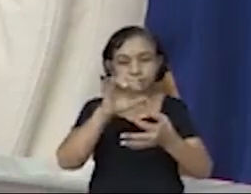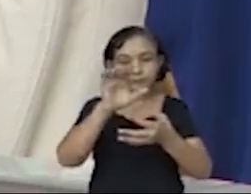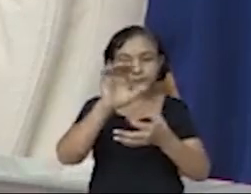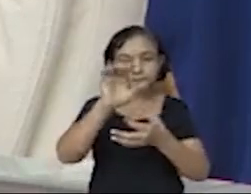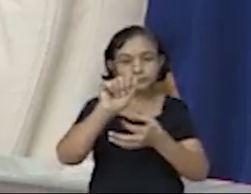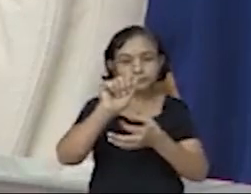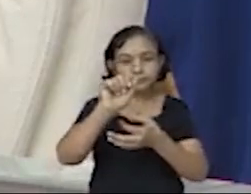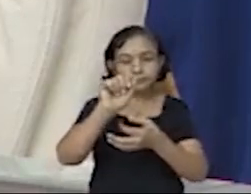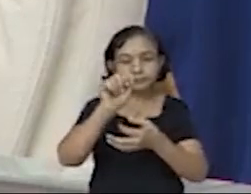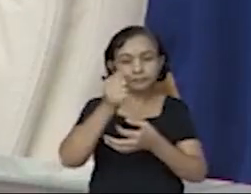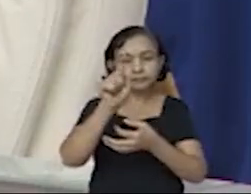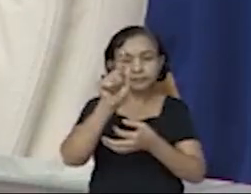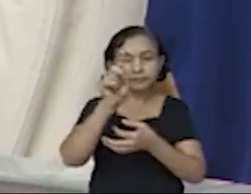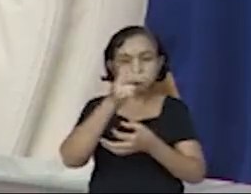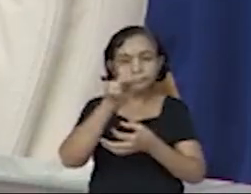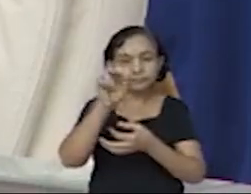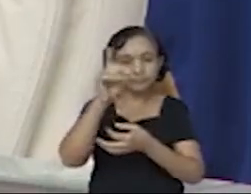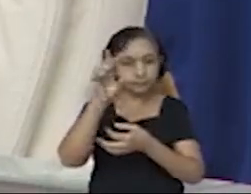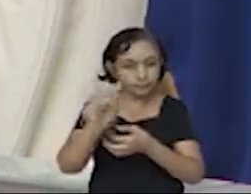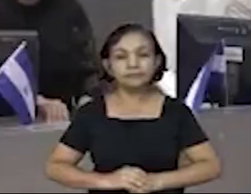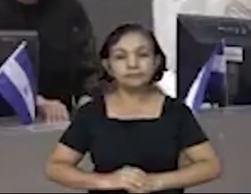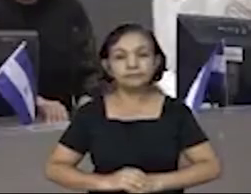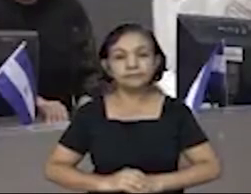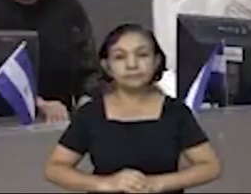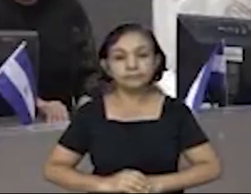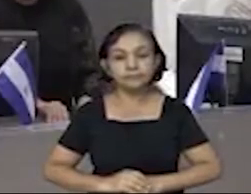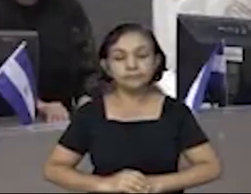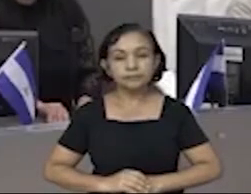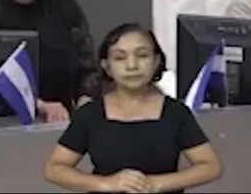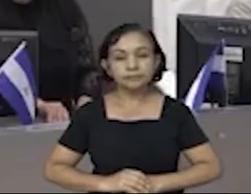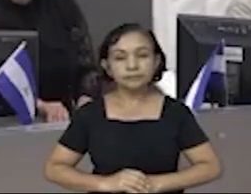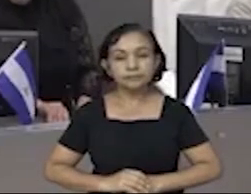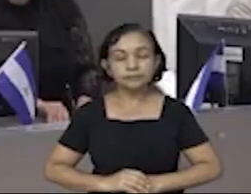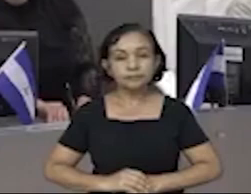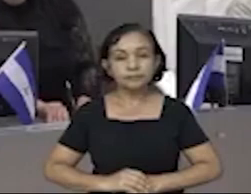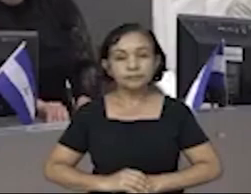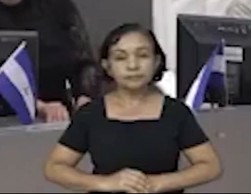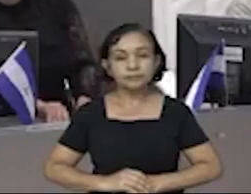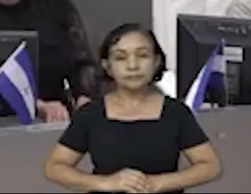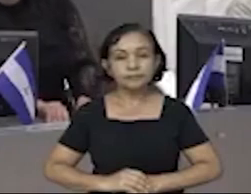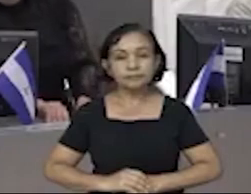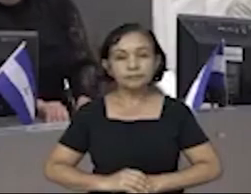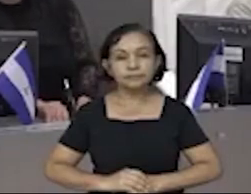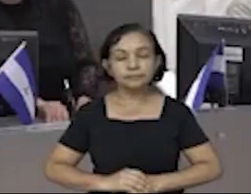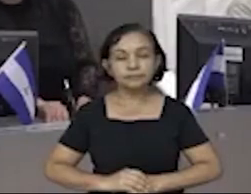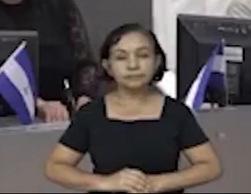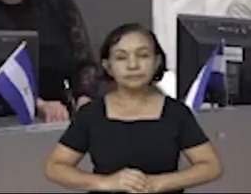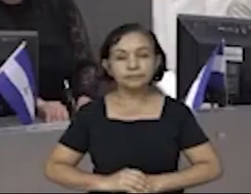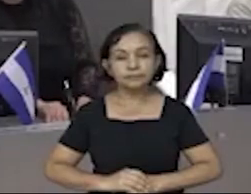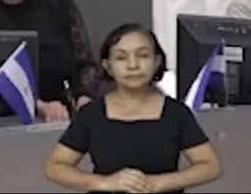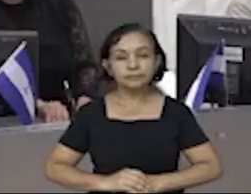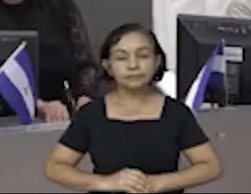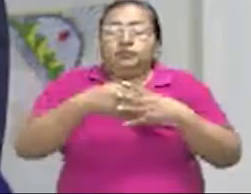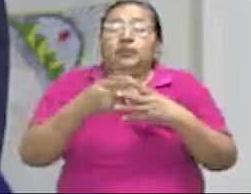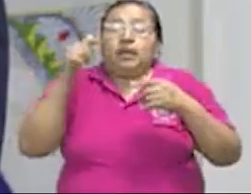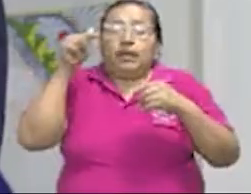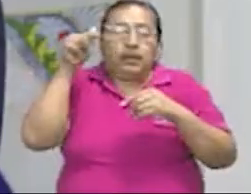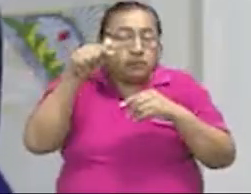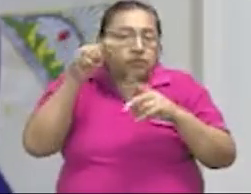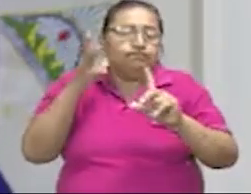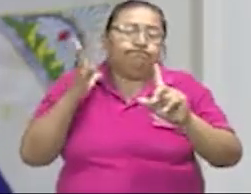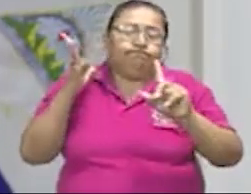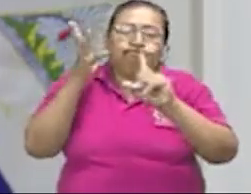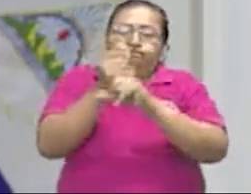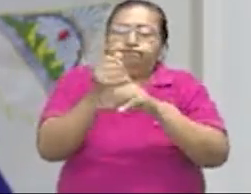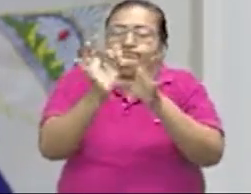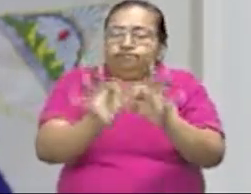José Antonio Castañeda fue elegido como miembro y presidente del Consejo directivo del instituto nicaragüense de energía